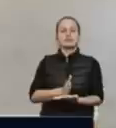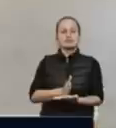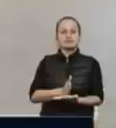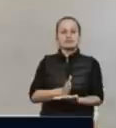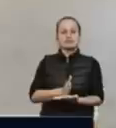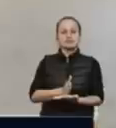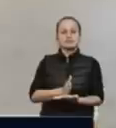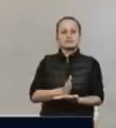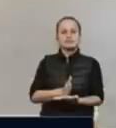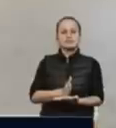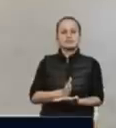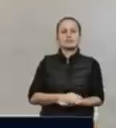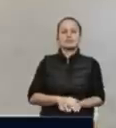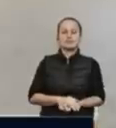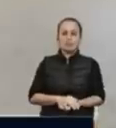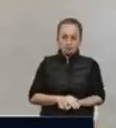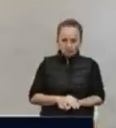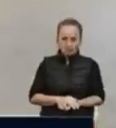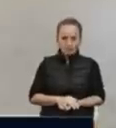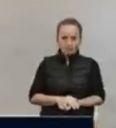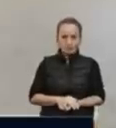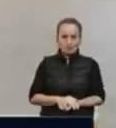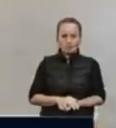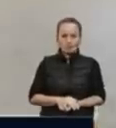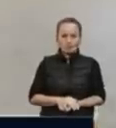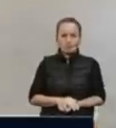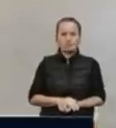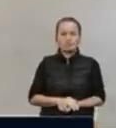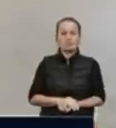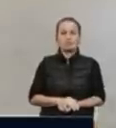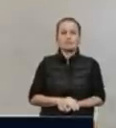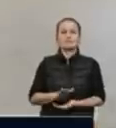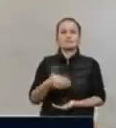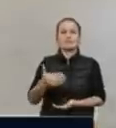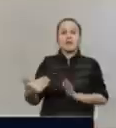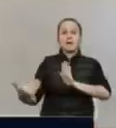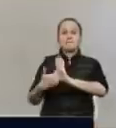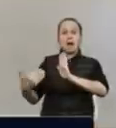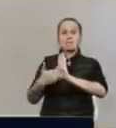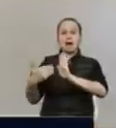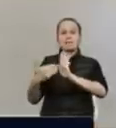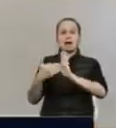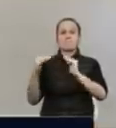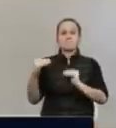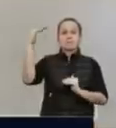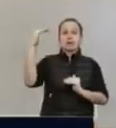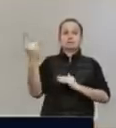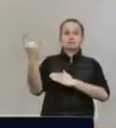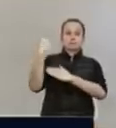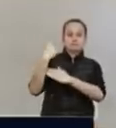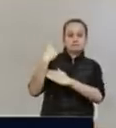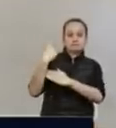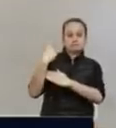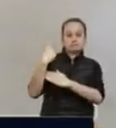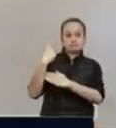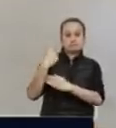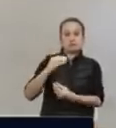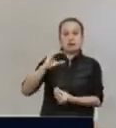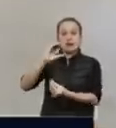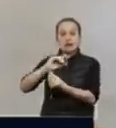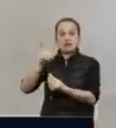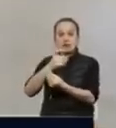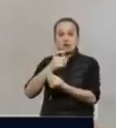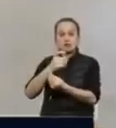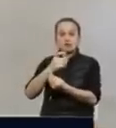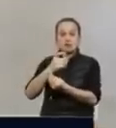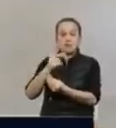No vamos a transigir por mayor demostración de poder que haga una organización como el Clan del